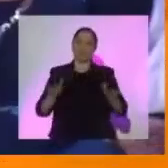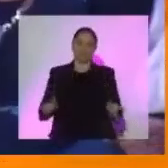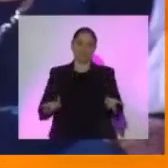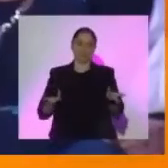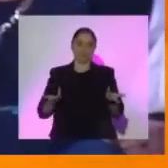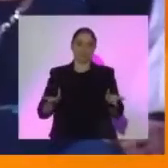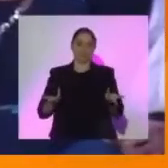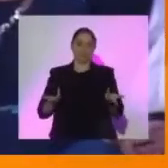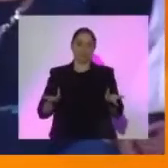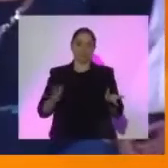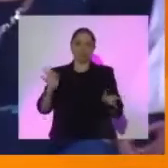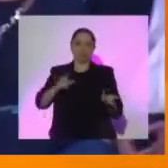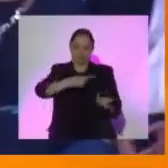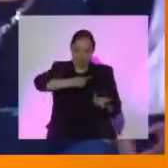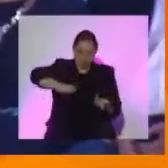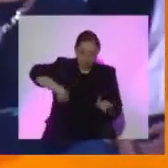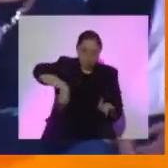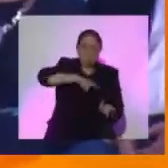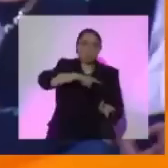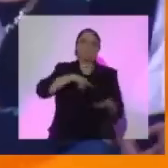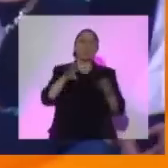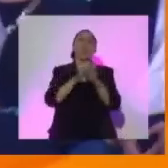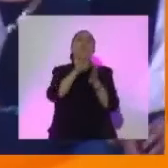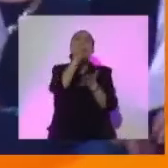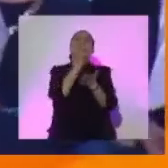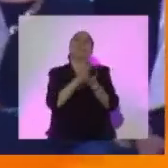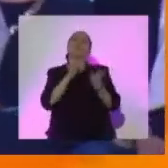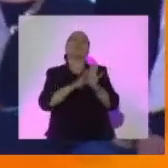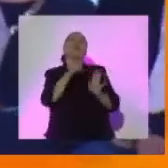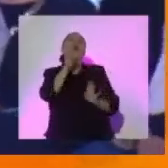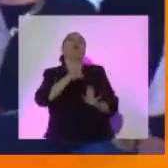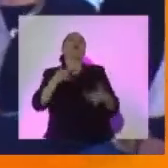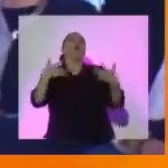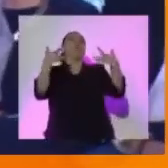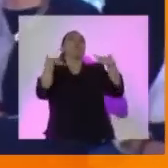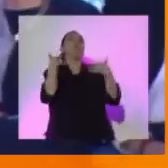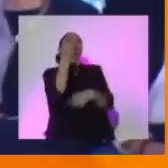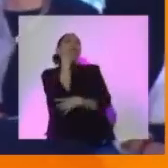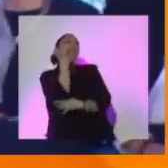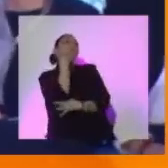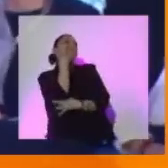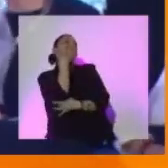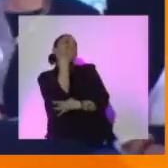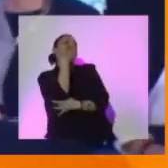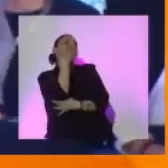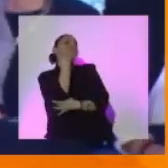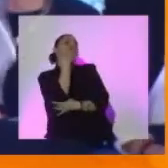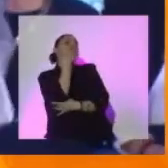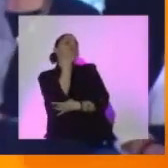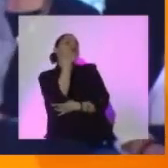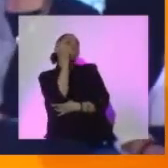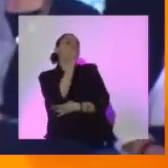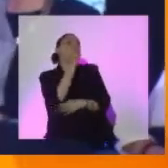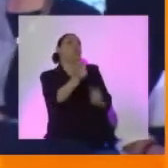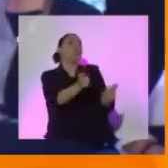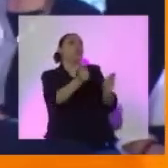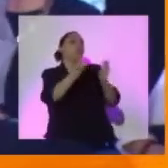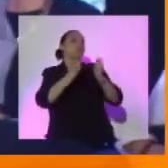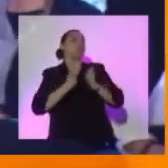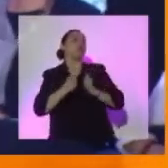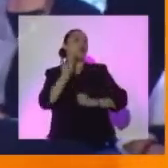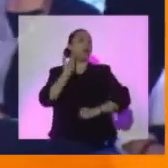Enrique de la Madrid por el amor de su padre Enrique de la Madrid es el que va a coordinar todo